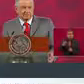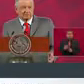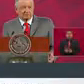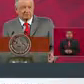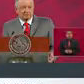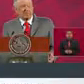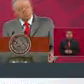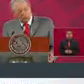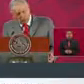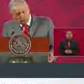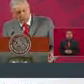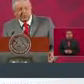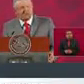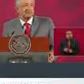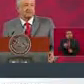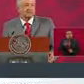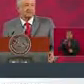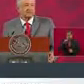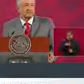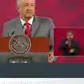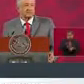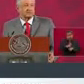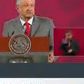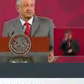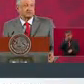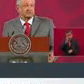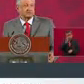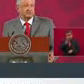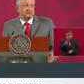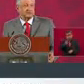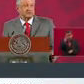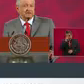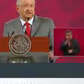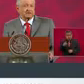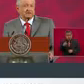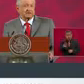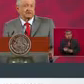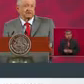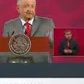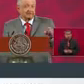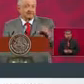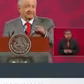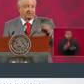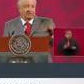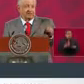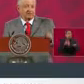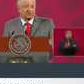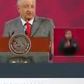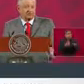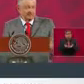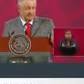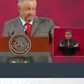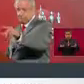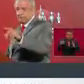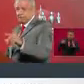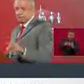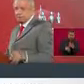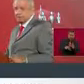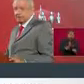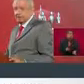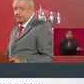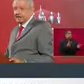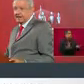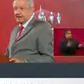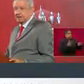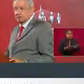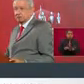resoluciones judiciales. Y para conocer más sobre este reporte, me da muchísimo gusto, como siempre, entablar comunicación con la